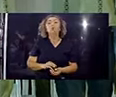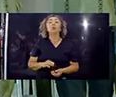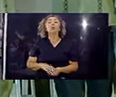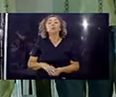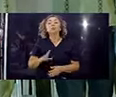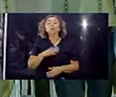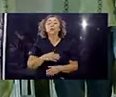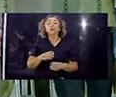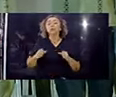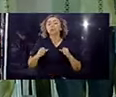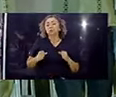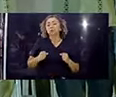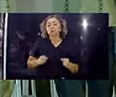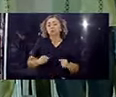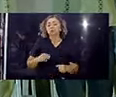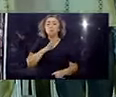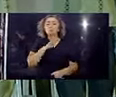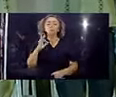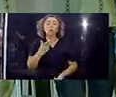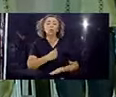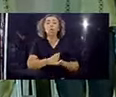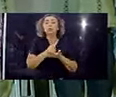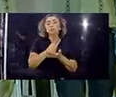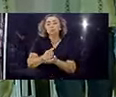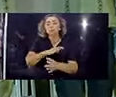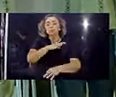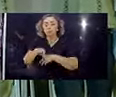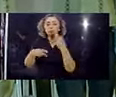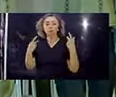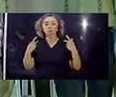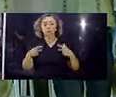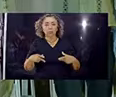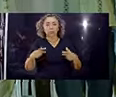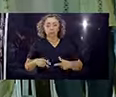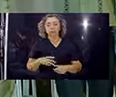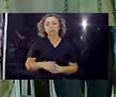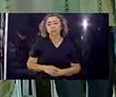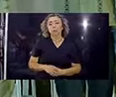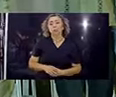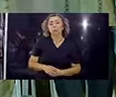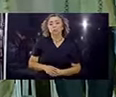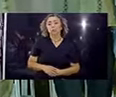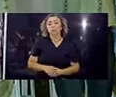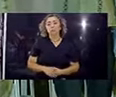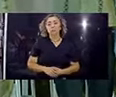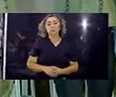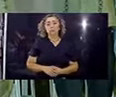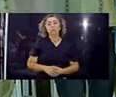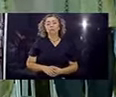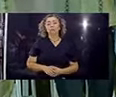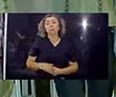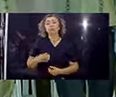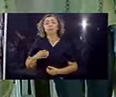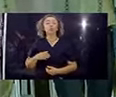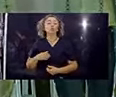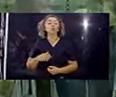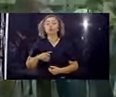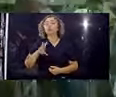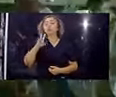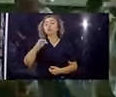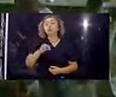ustedes porque nosotros llevamos los principios de nuestro movimiento que dicen no mentir